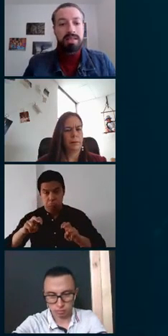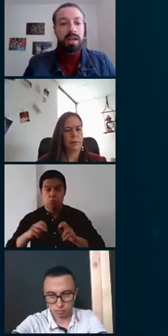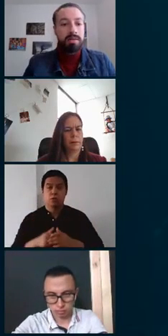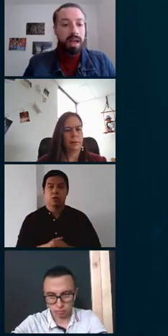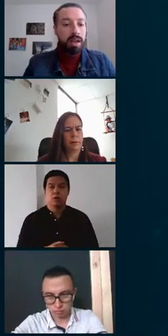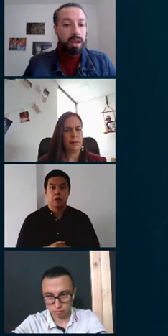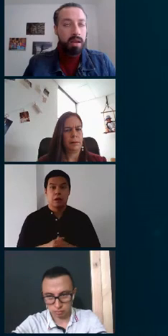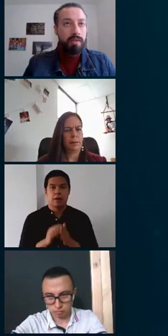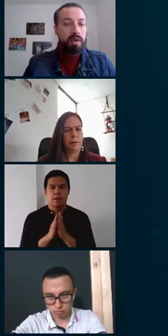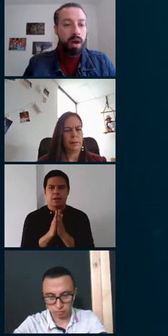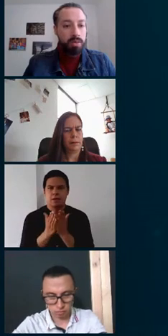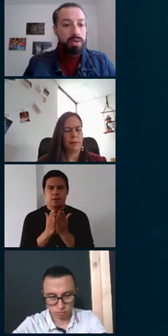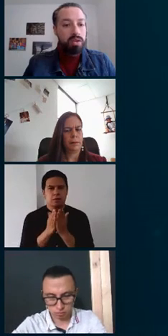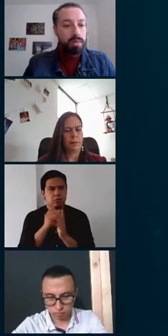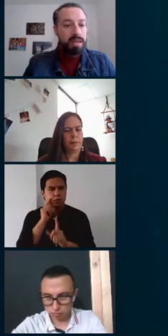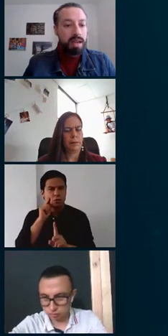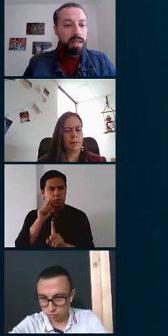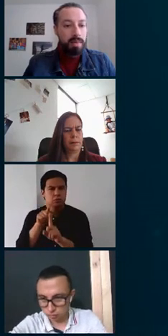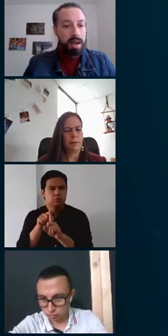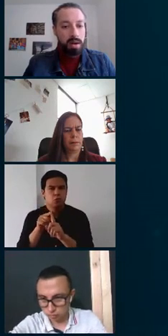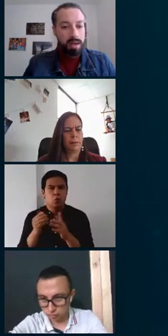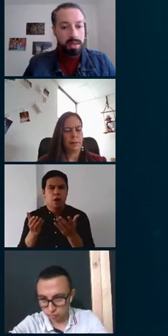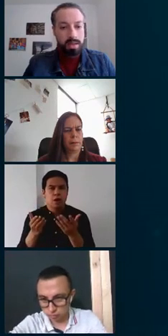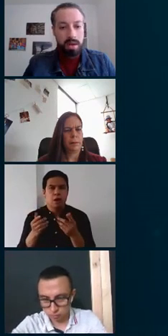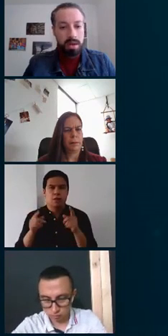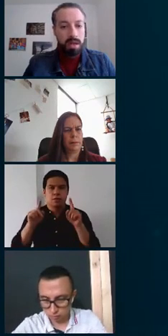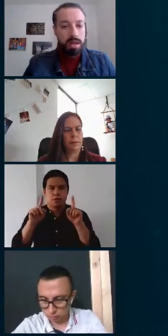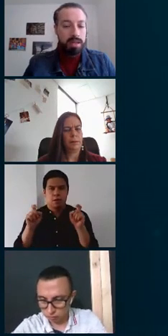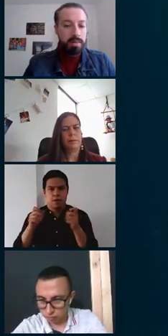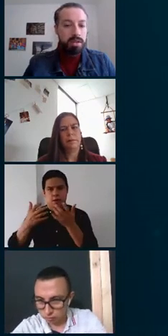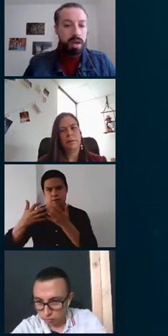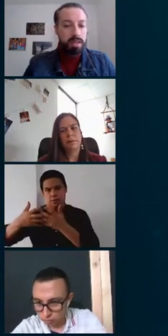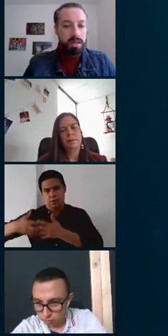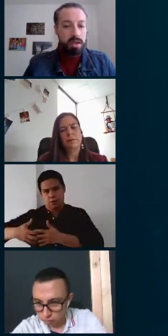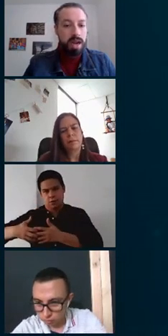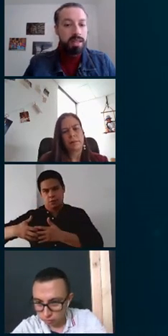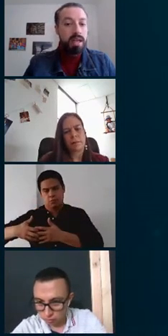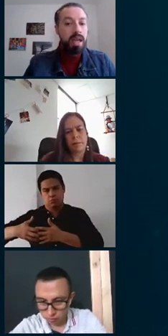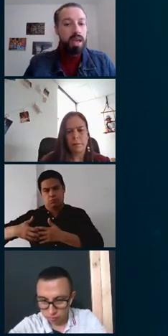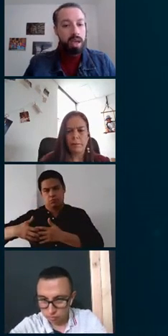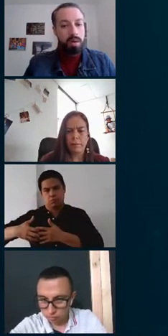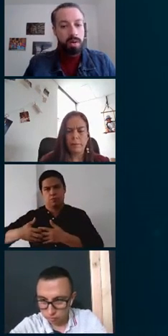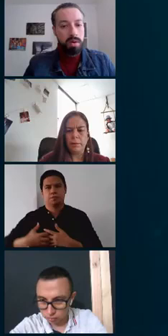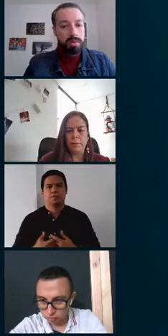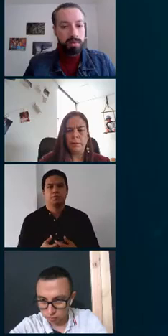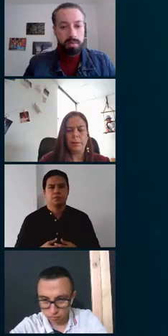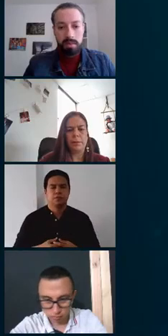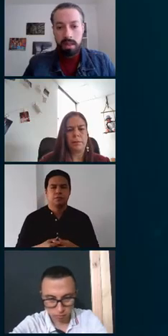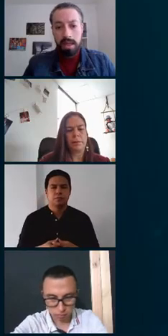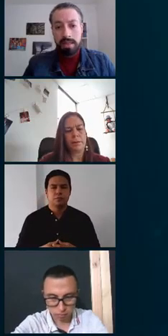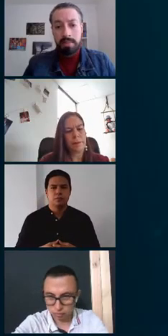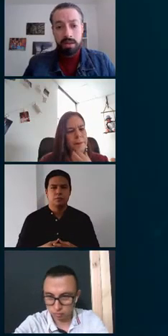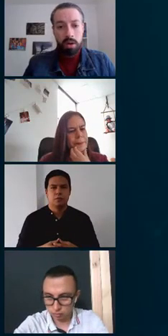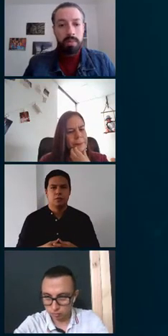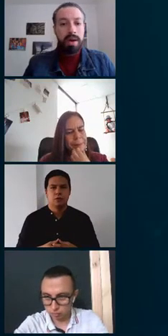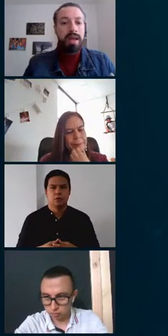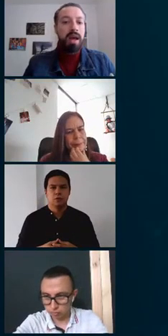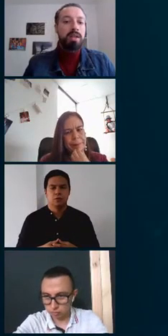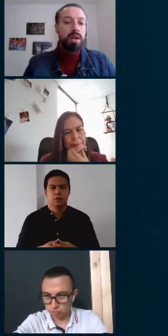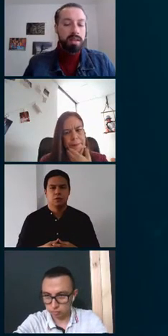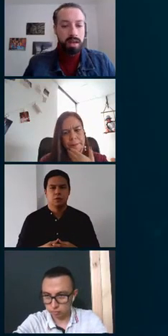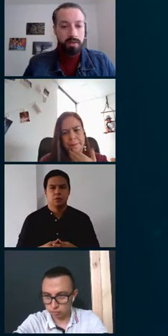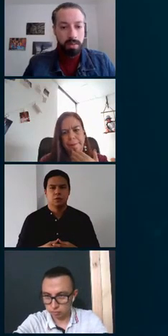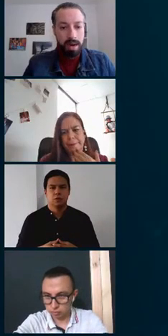forma están enfocados mucho más al tema de la organización, a temas organizacionales, y cómo este método